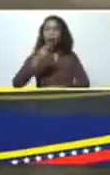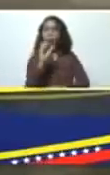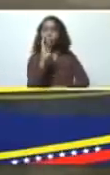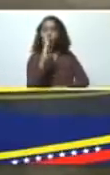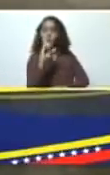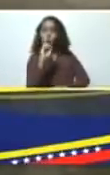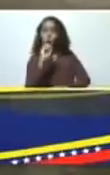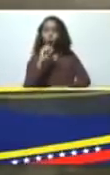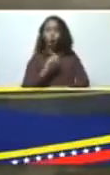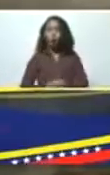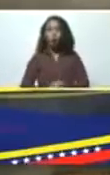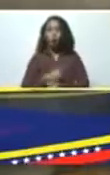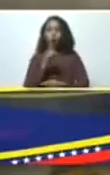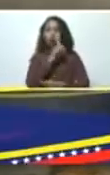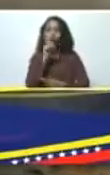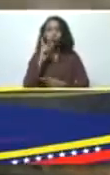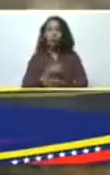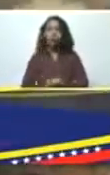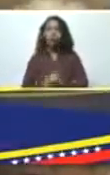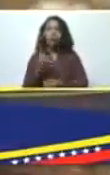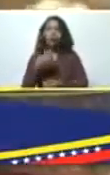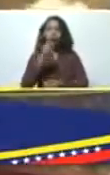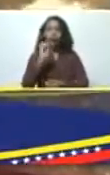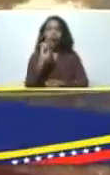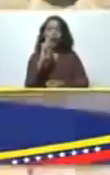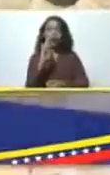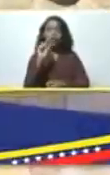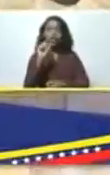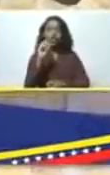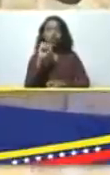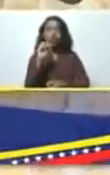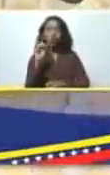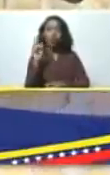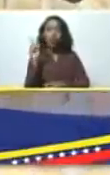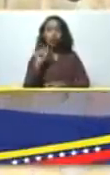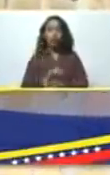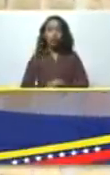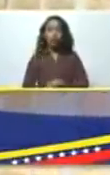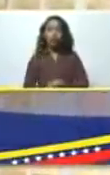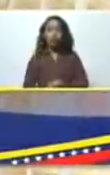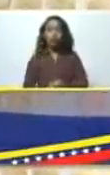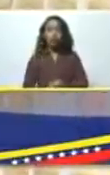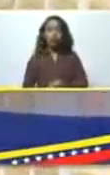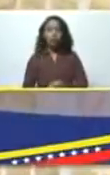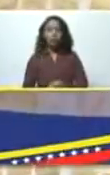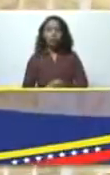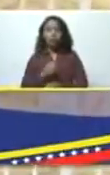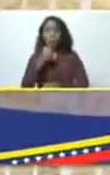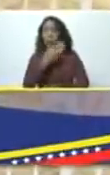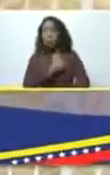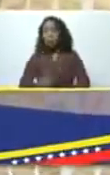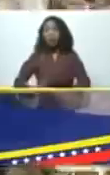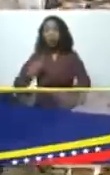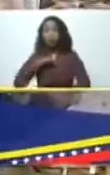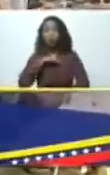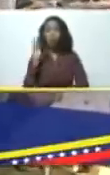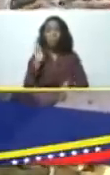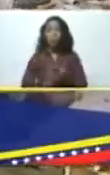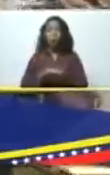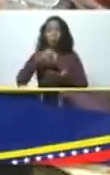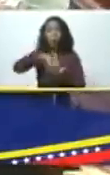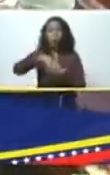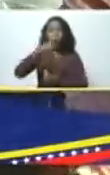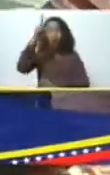tú? Mi nombre es Gerson López. Gerson López. Gerson, ¿qué me dice? Bueno, presidente, nosotros estamos ubicados en el estado